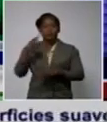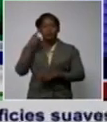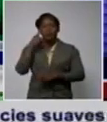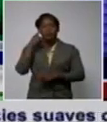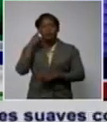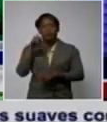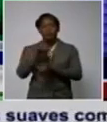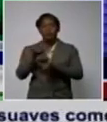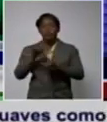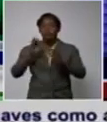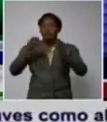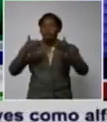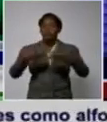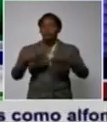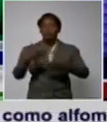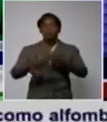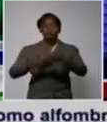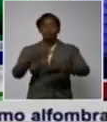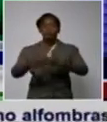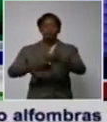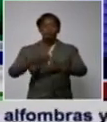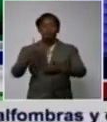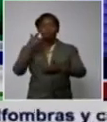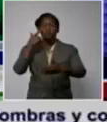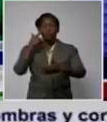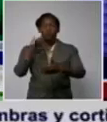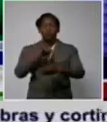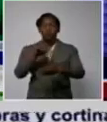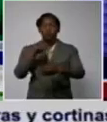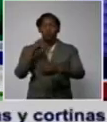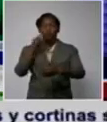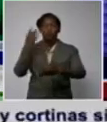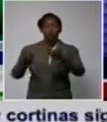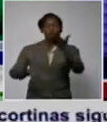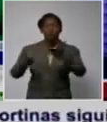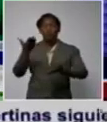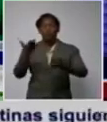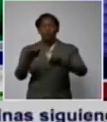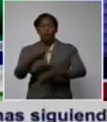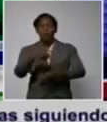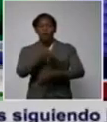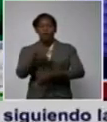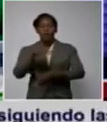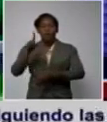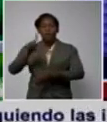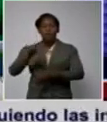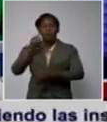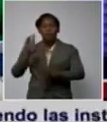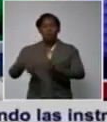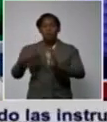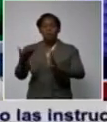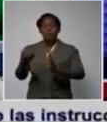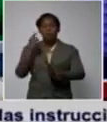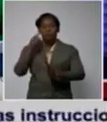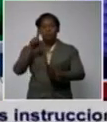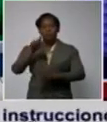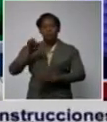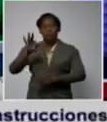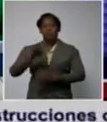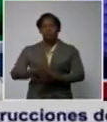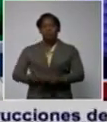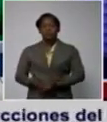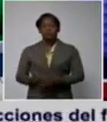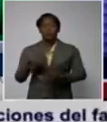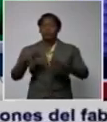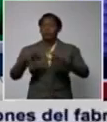salud que se incrementa en comparación con el día de ayer, 18 graves más. Reitero,